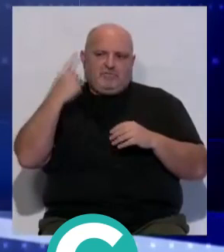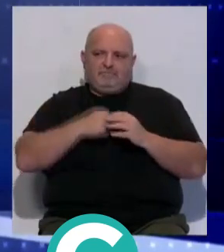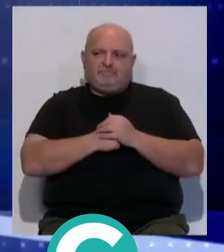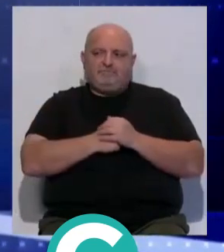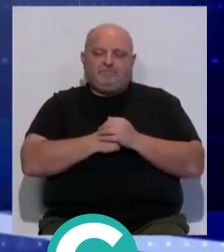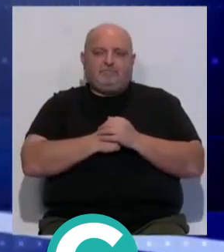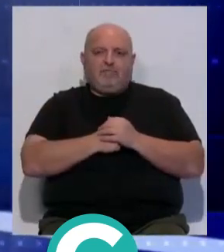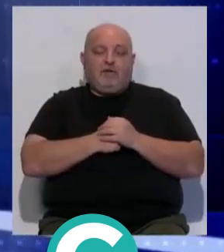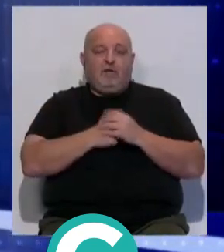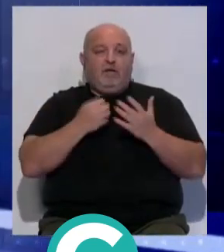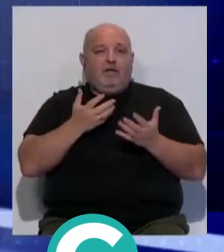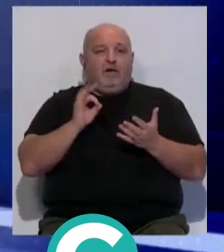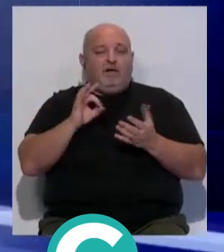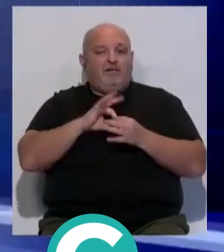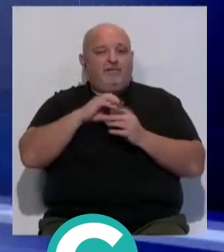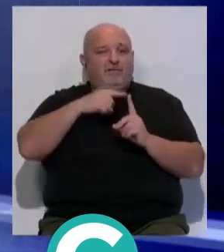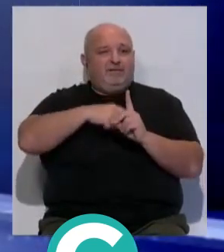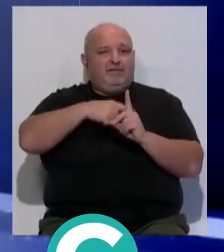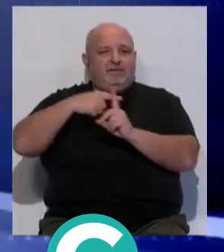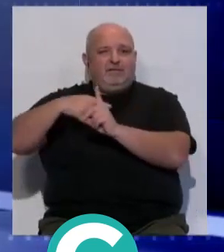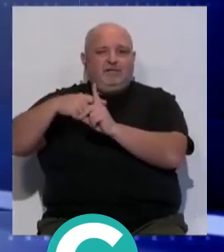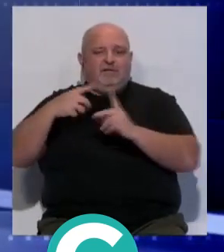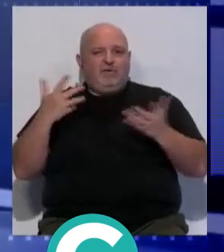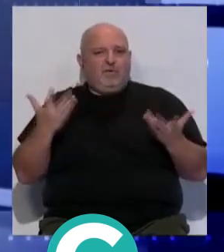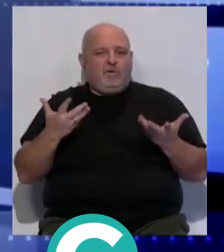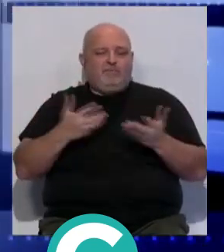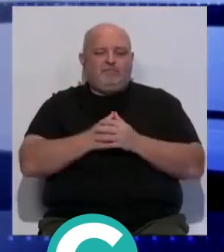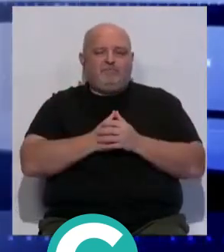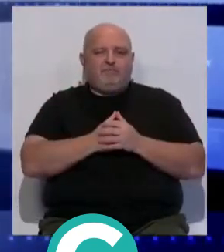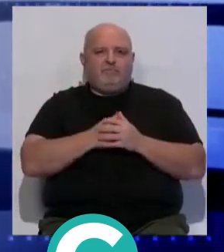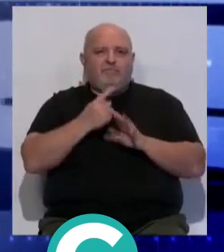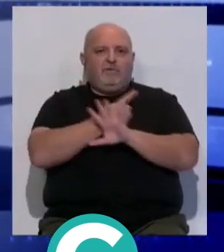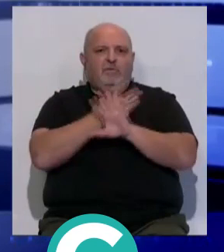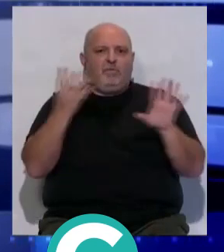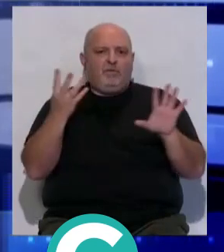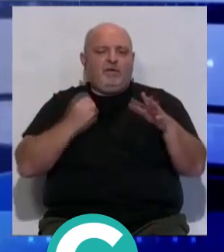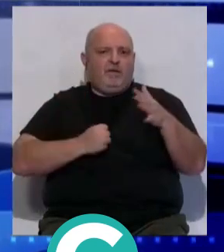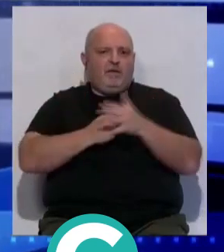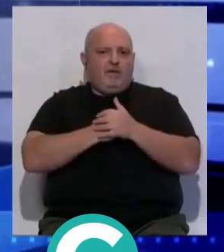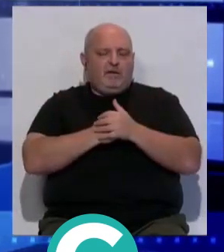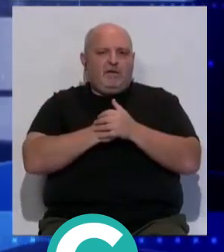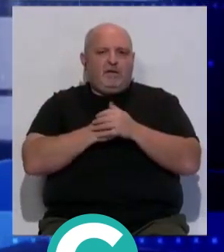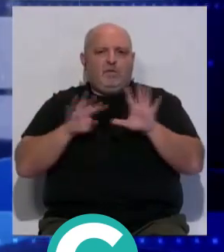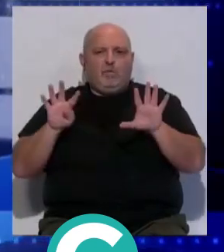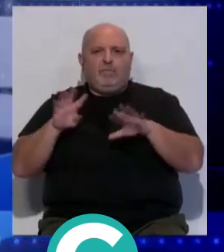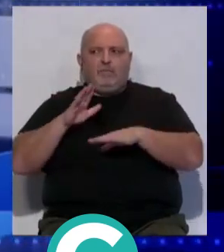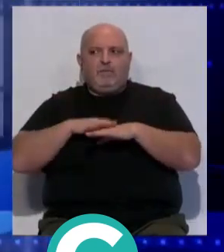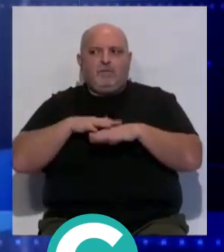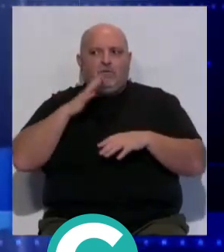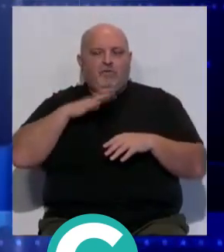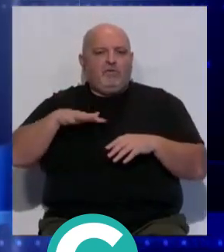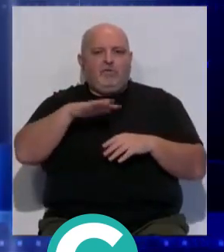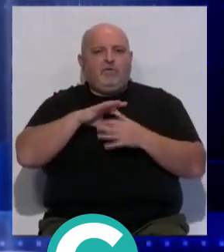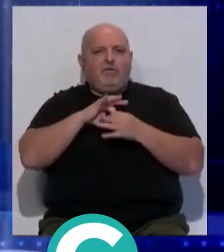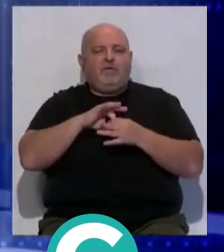Los valores extremos en cuanto a las temperaturas variarán entre los 19 grados de máxima y los 9 grados de mínima